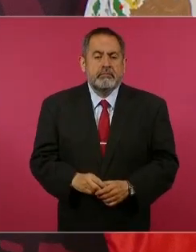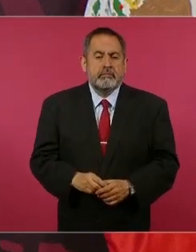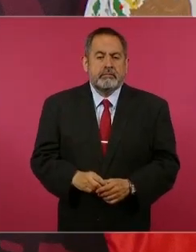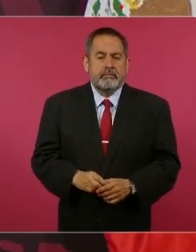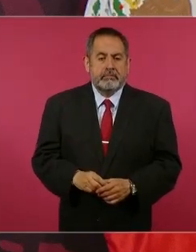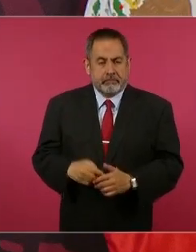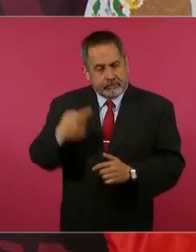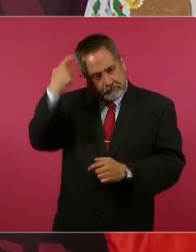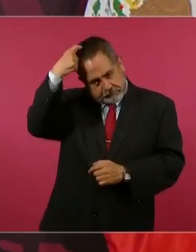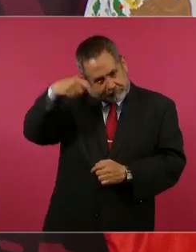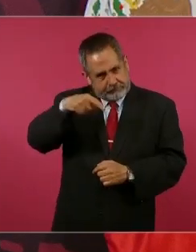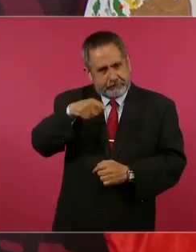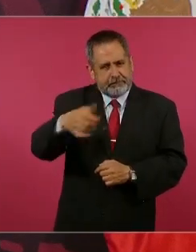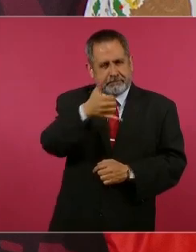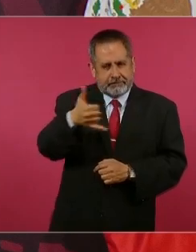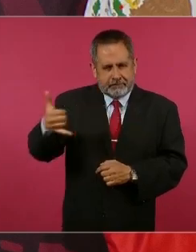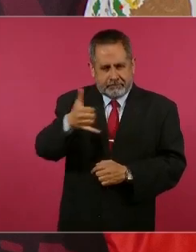Es lo del Infonavit.